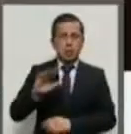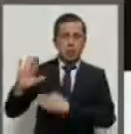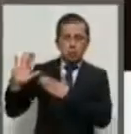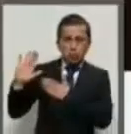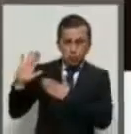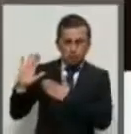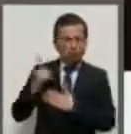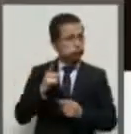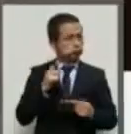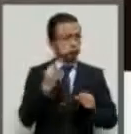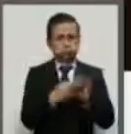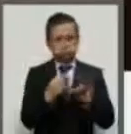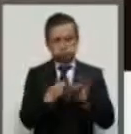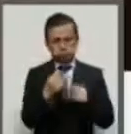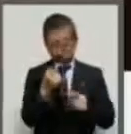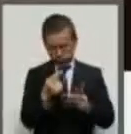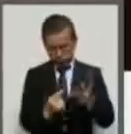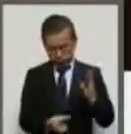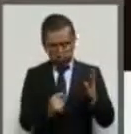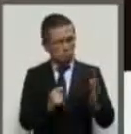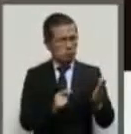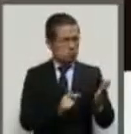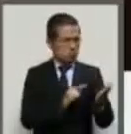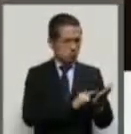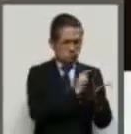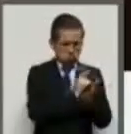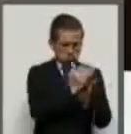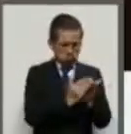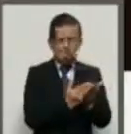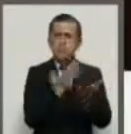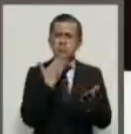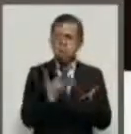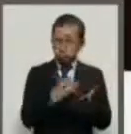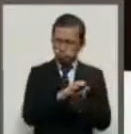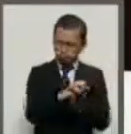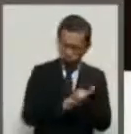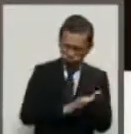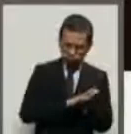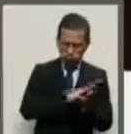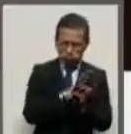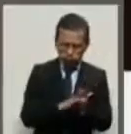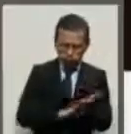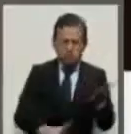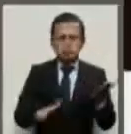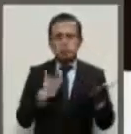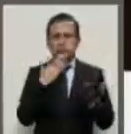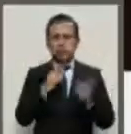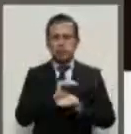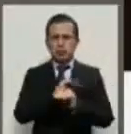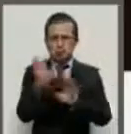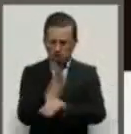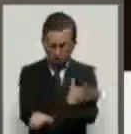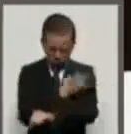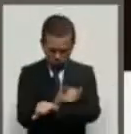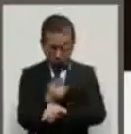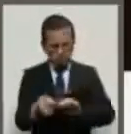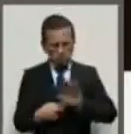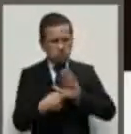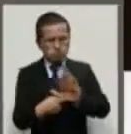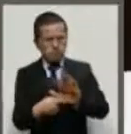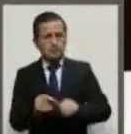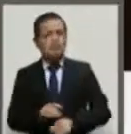Obrador. Austero y transparente, que cierra el paso a la corrupción que año tras año